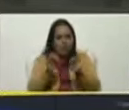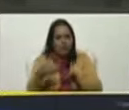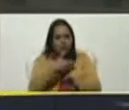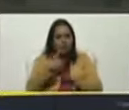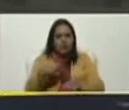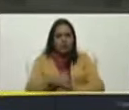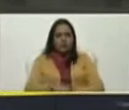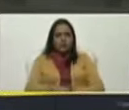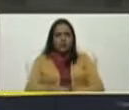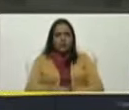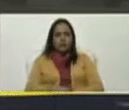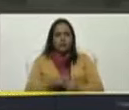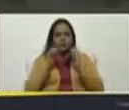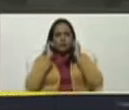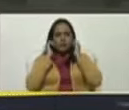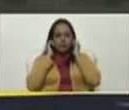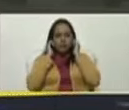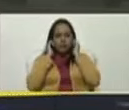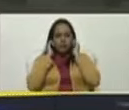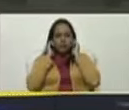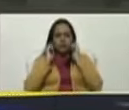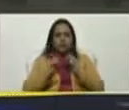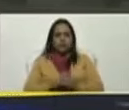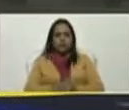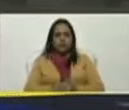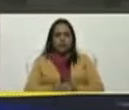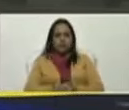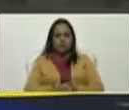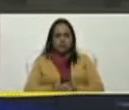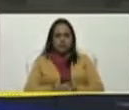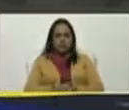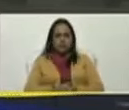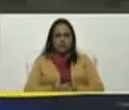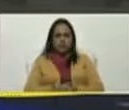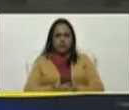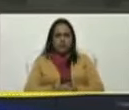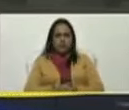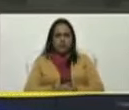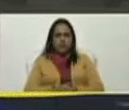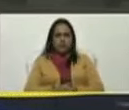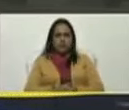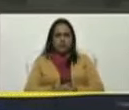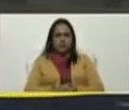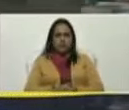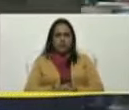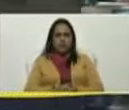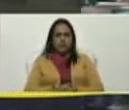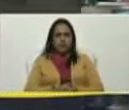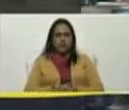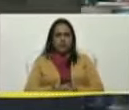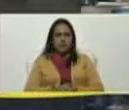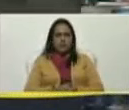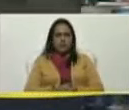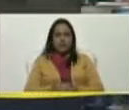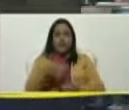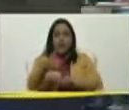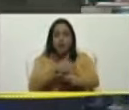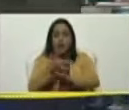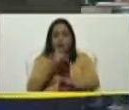Ya el juicio he visto por las declaraciones del Ministerio